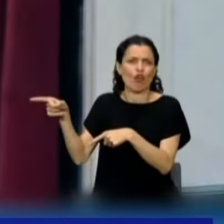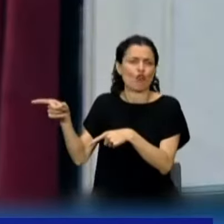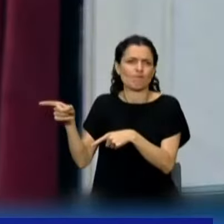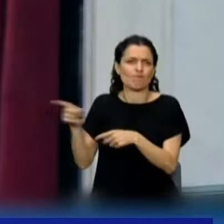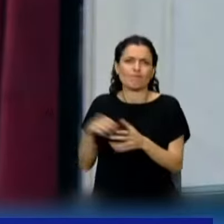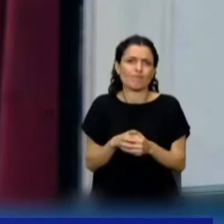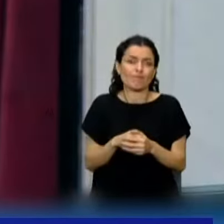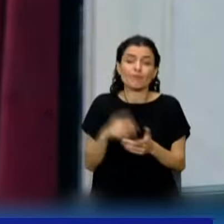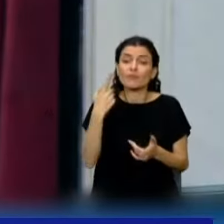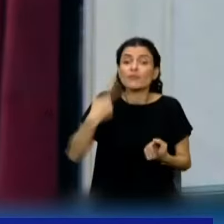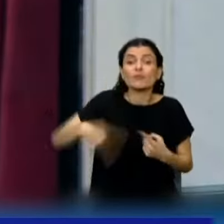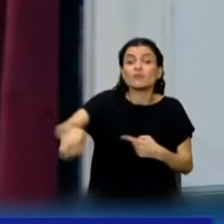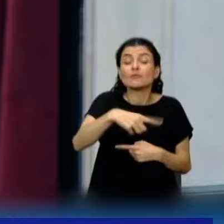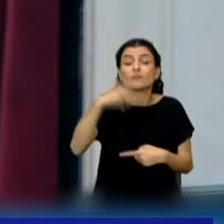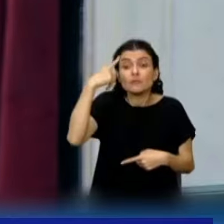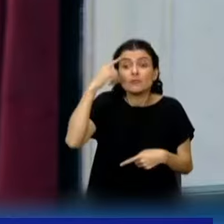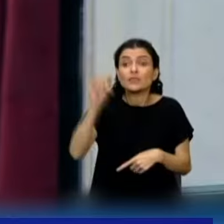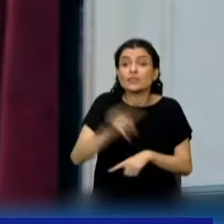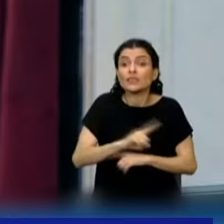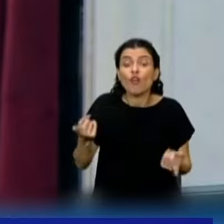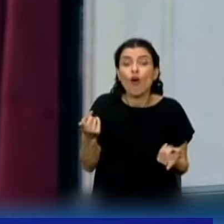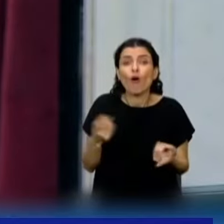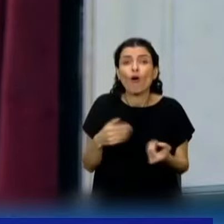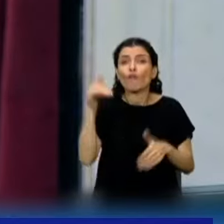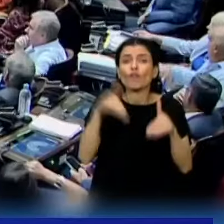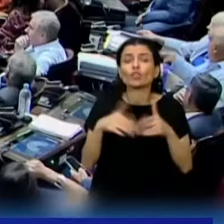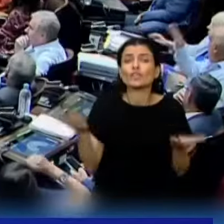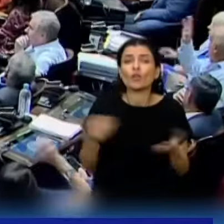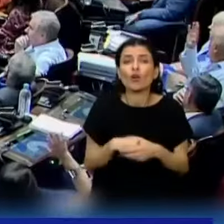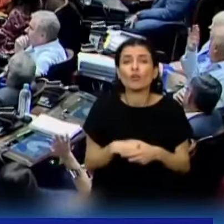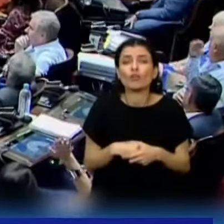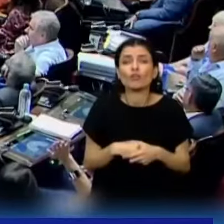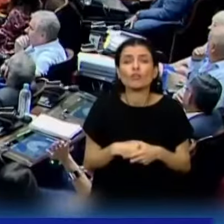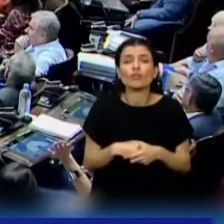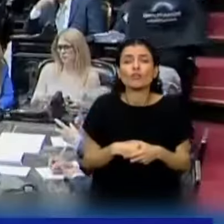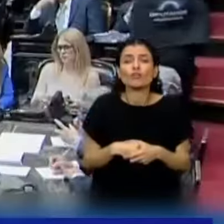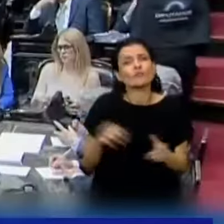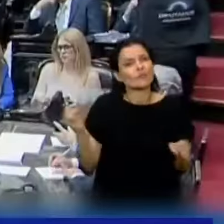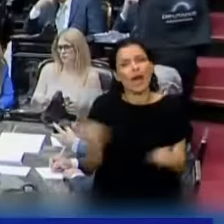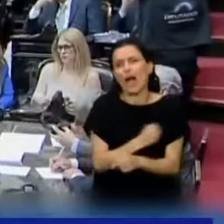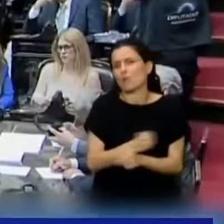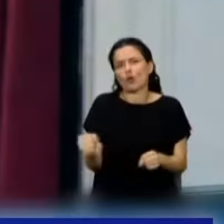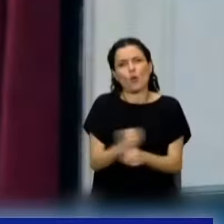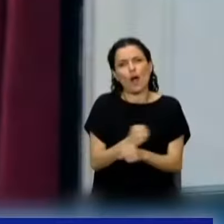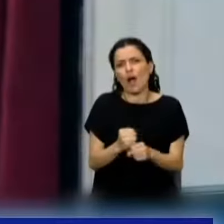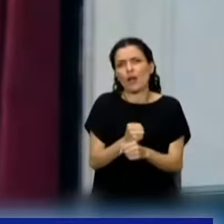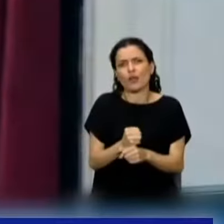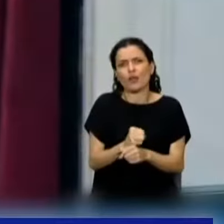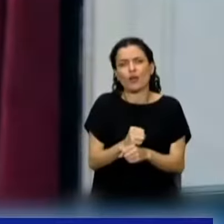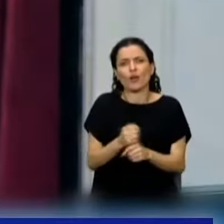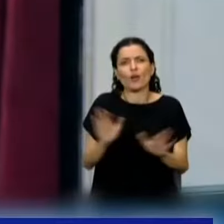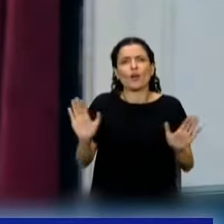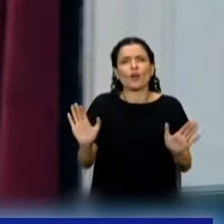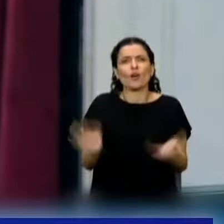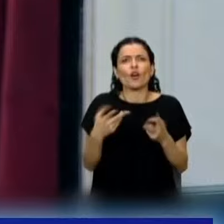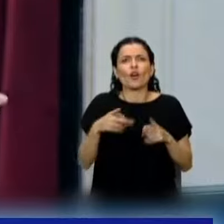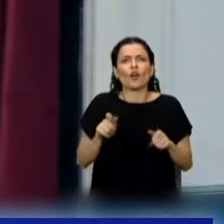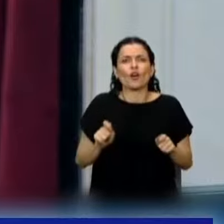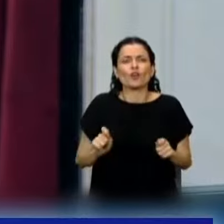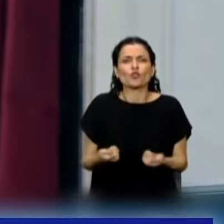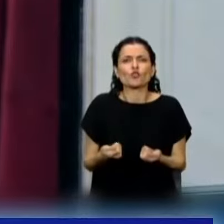resumirlo. Después de 5 horas de un debate que estaba tenso, se termina levantando la sesión en la cual se estaban